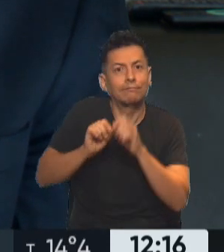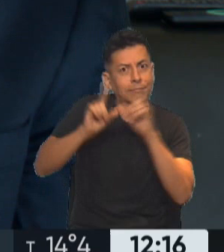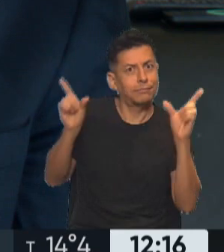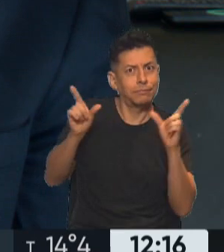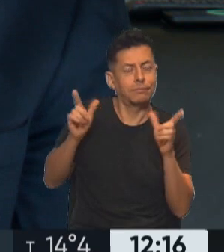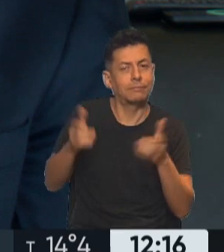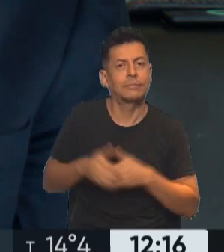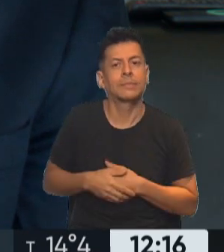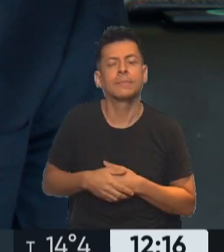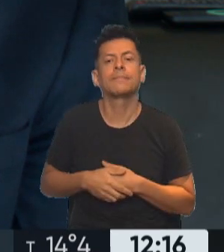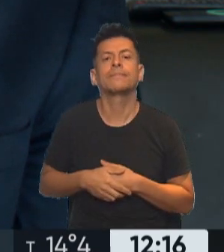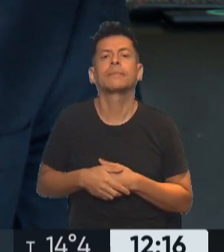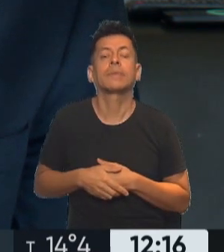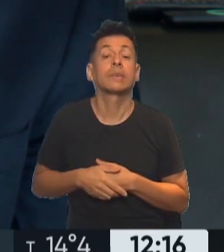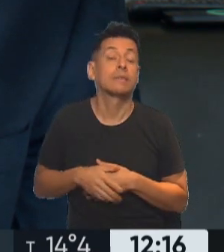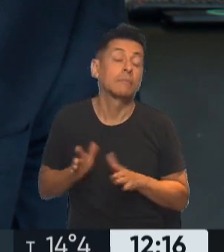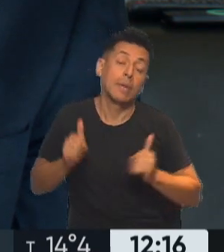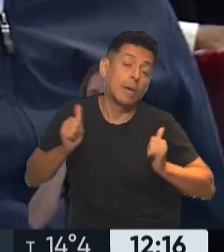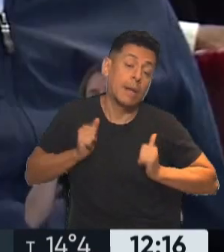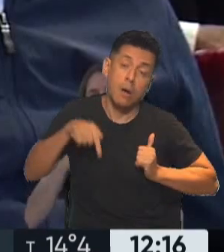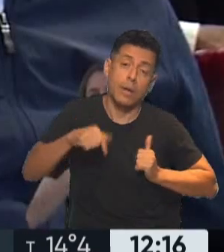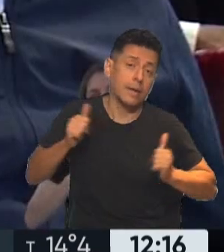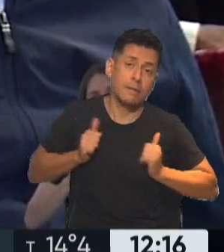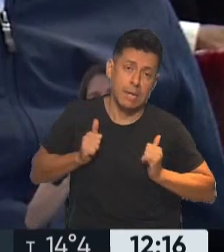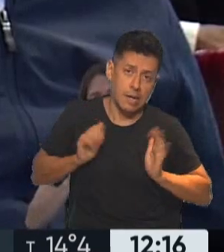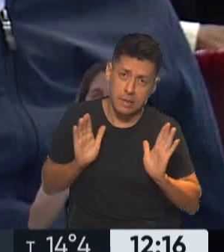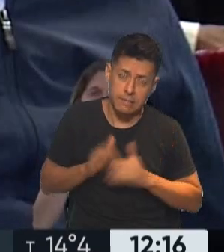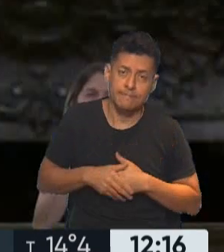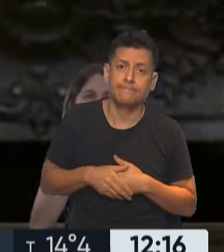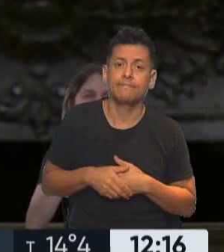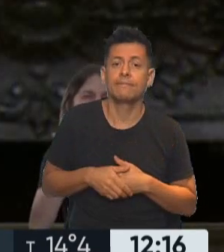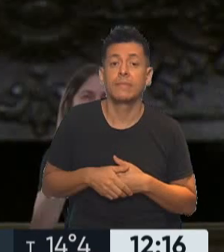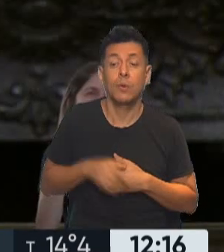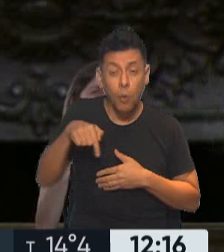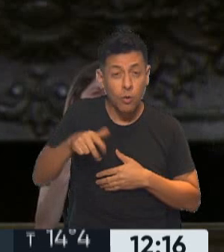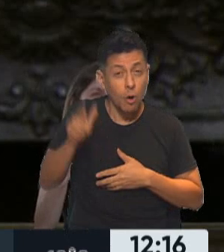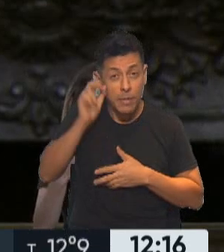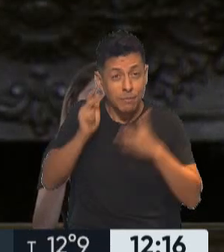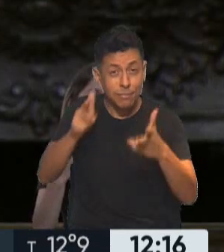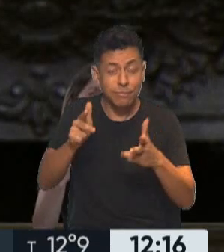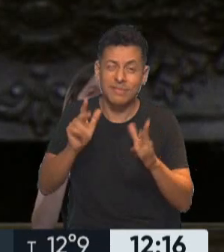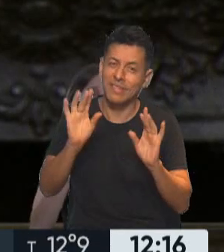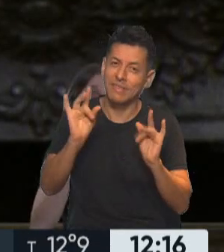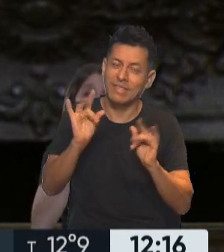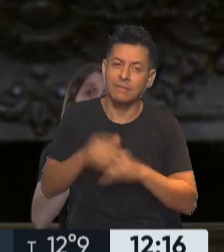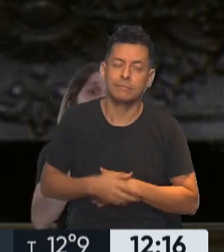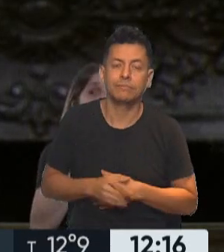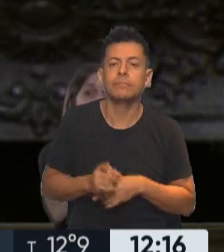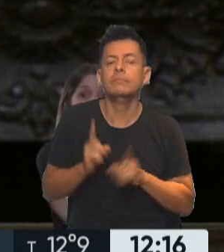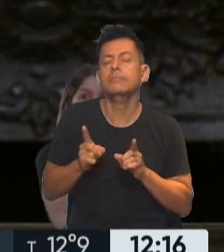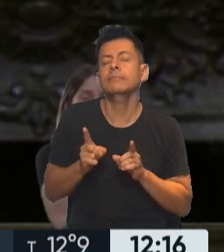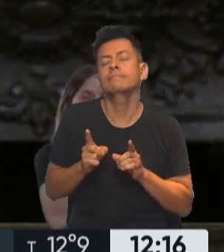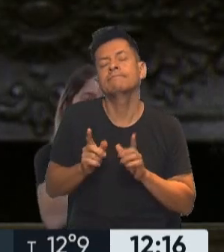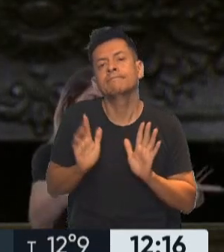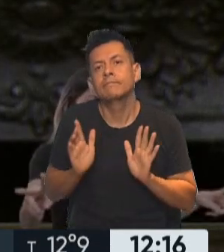fortuitas. Hasta tanto no se tenga un poco más de precisión, resulta difícil dar una opinión. Pero, muy preliminarmente, me